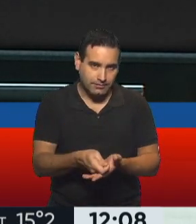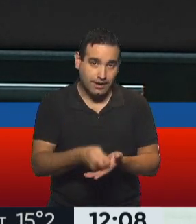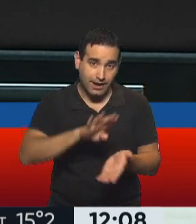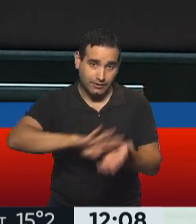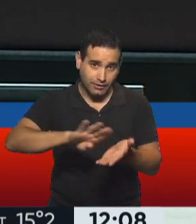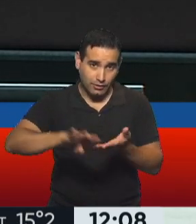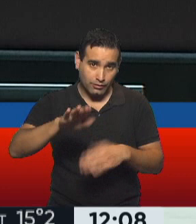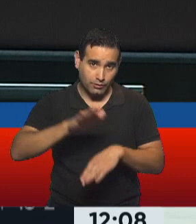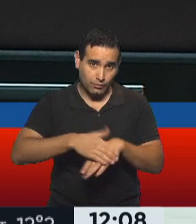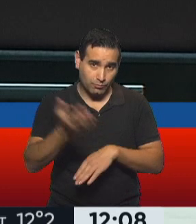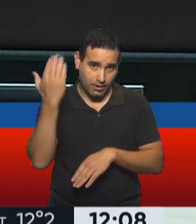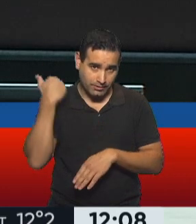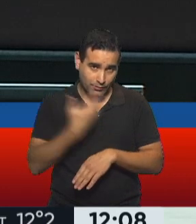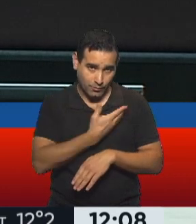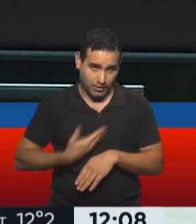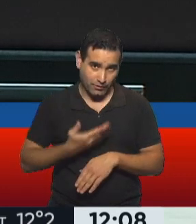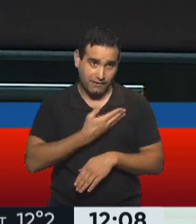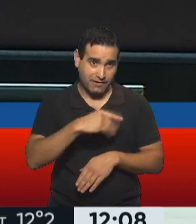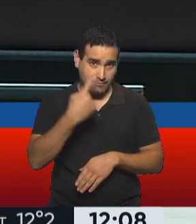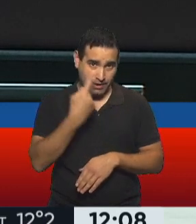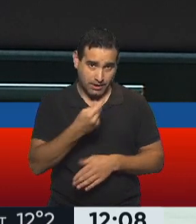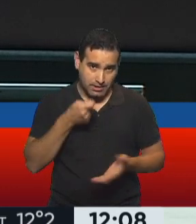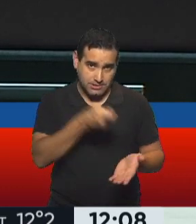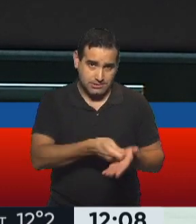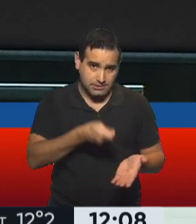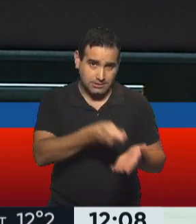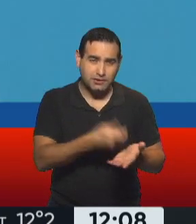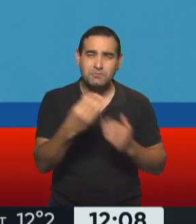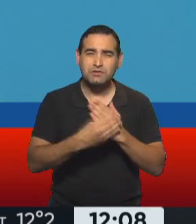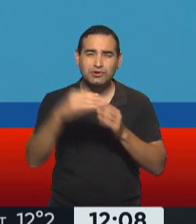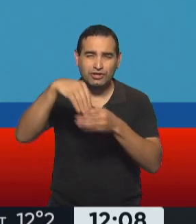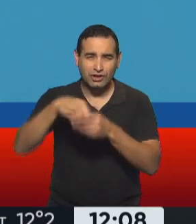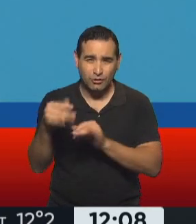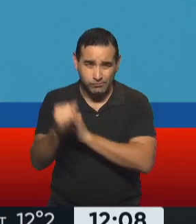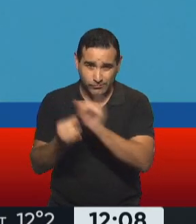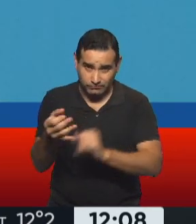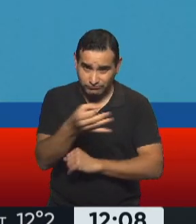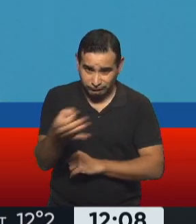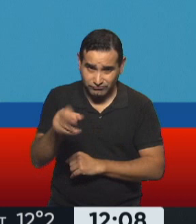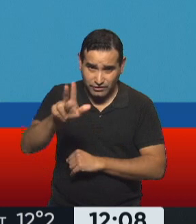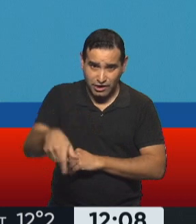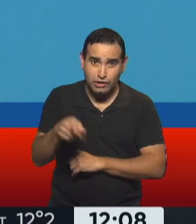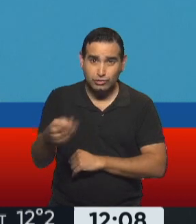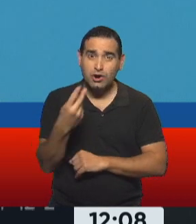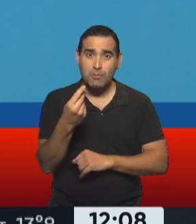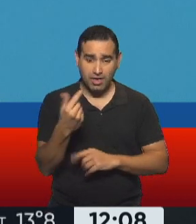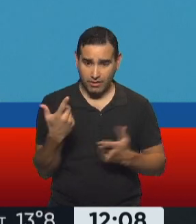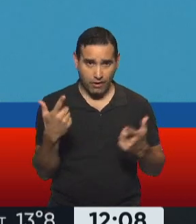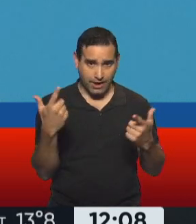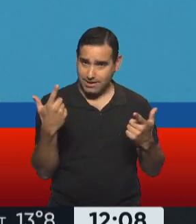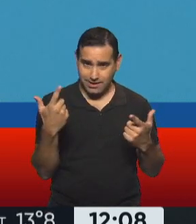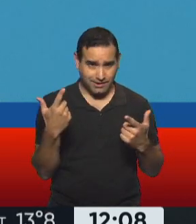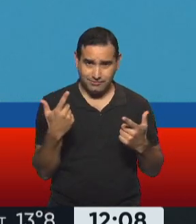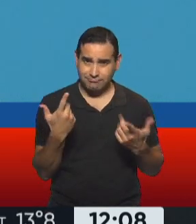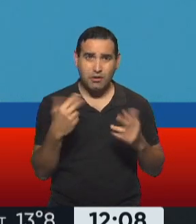nos dejaron con el Fondo Monetario Internacional. Porque como dijo el ministro del Interior, esos recursos no están ni